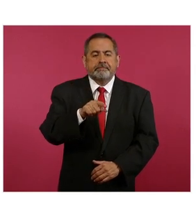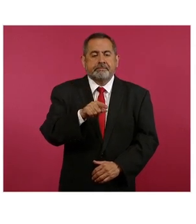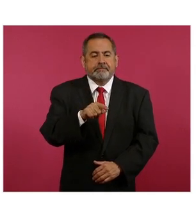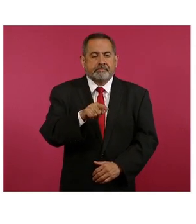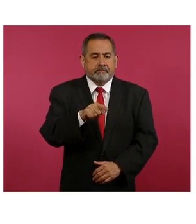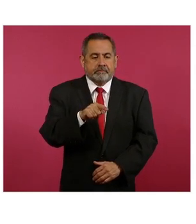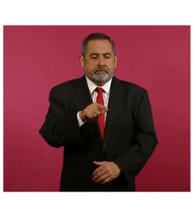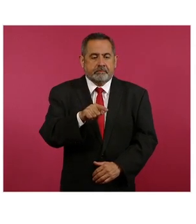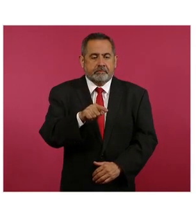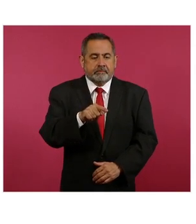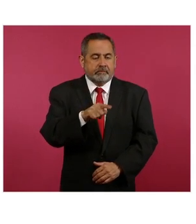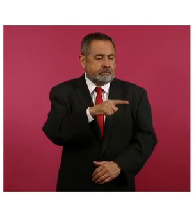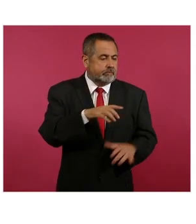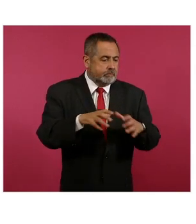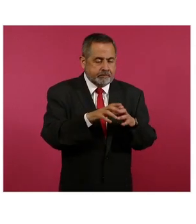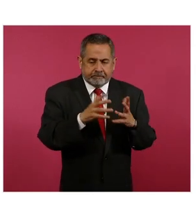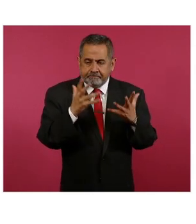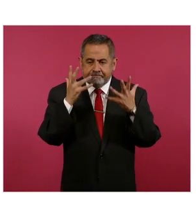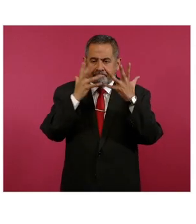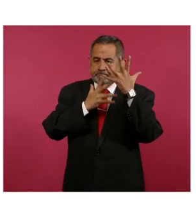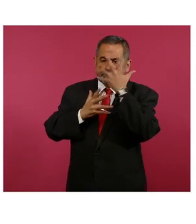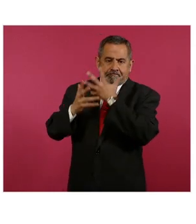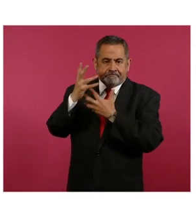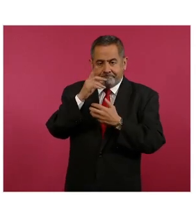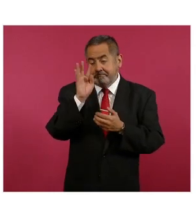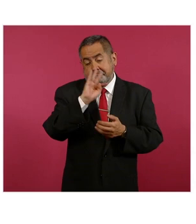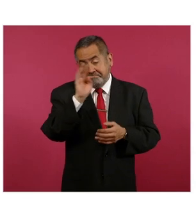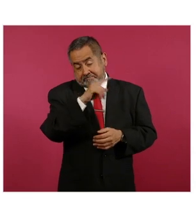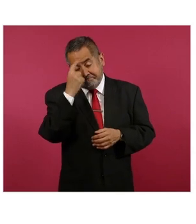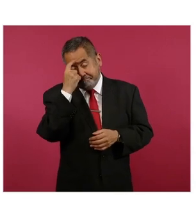muy aturdidos confundidos